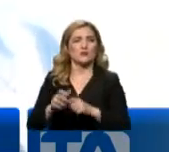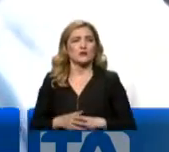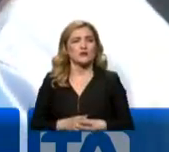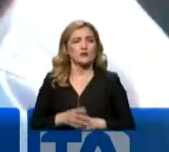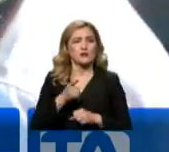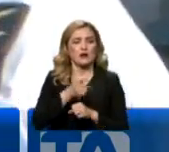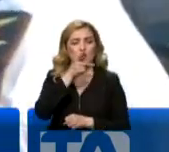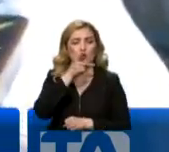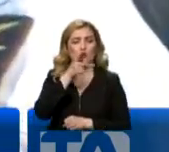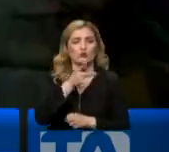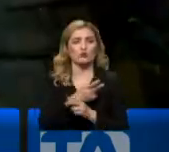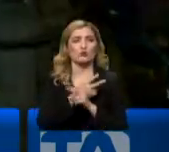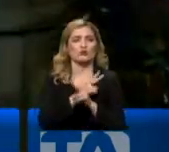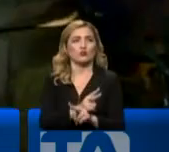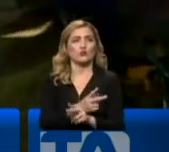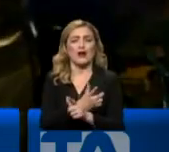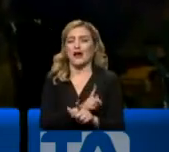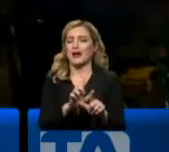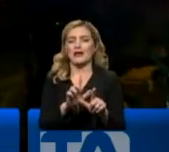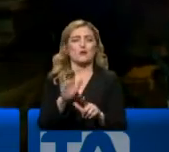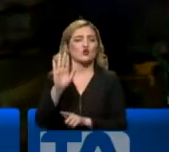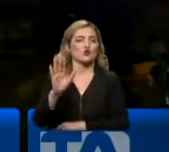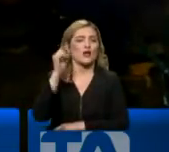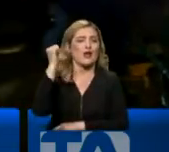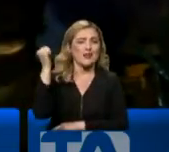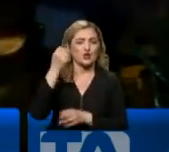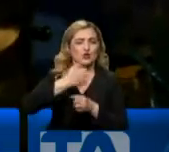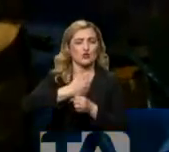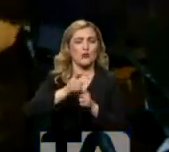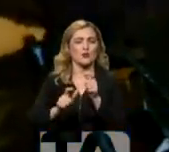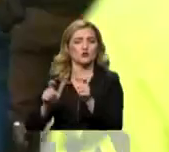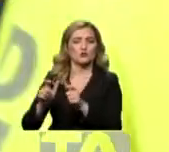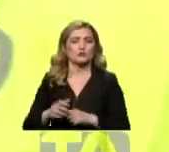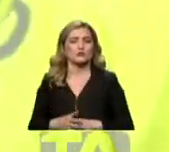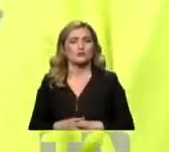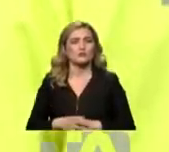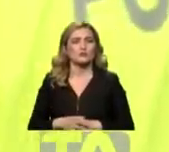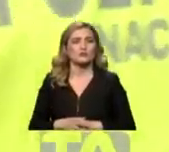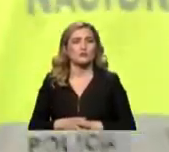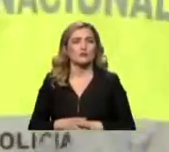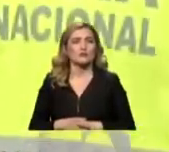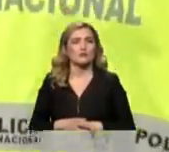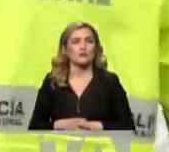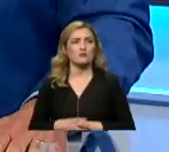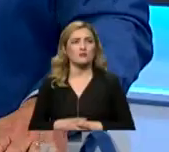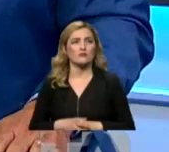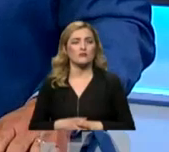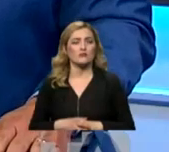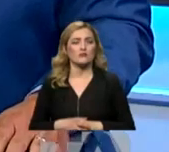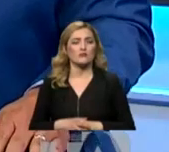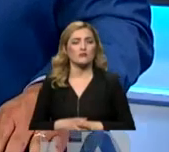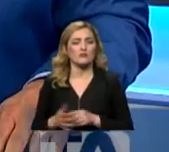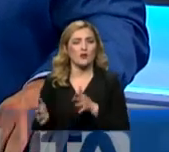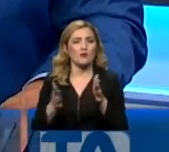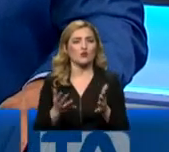el orden público, la protección del libre ejercicio de los derechos y la seguridad de las personas. Catalina García, 24 horas.